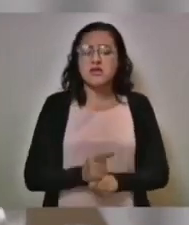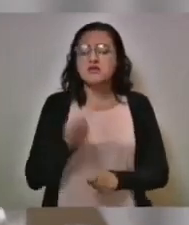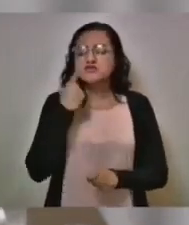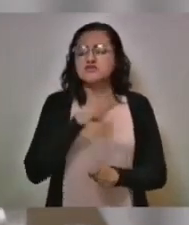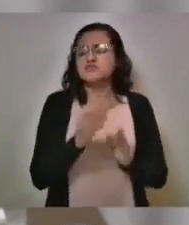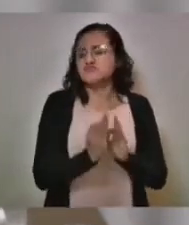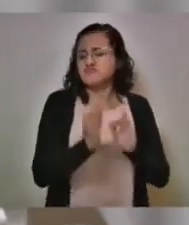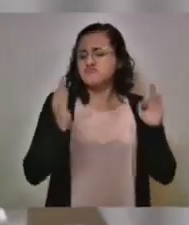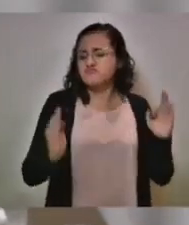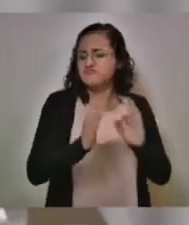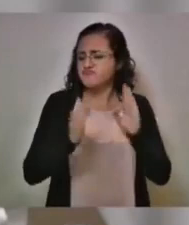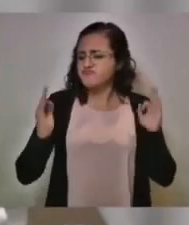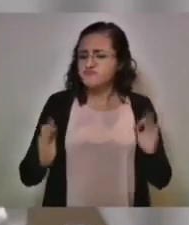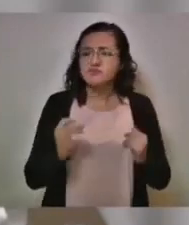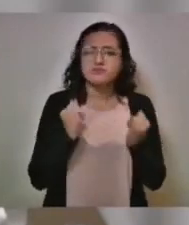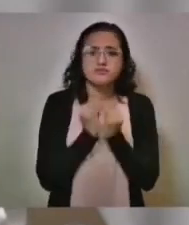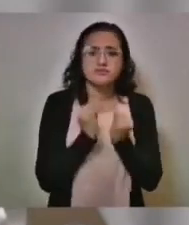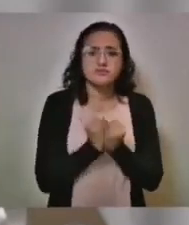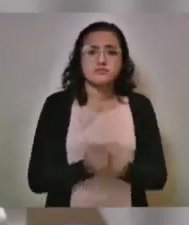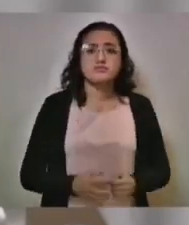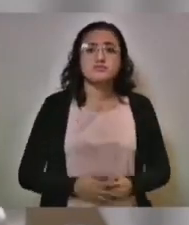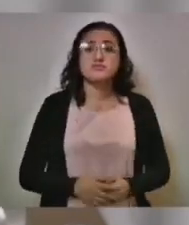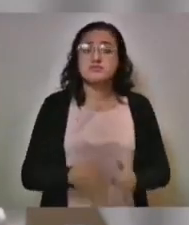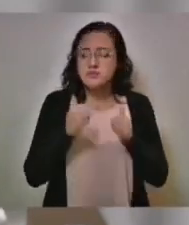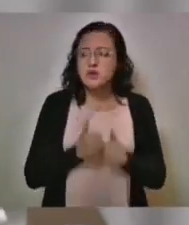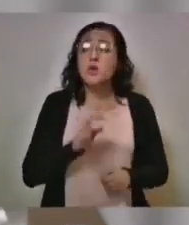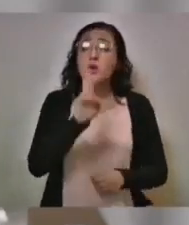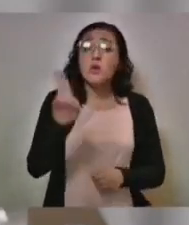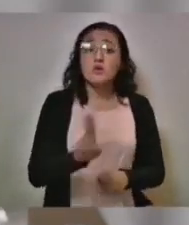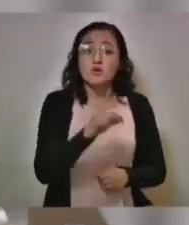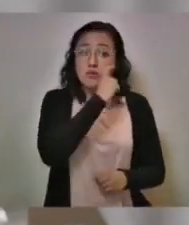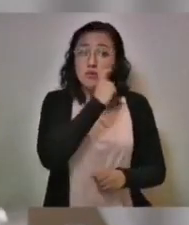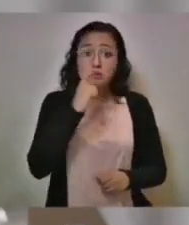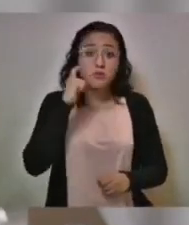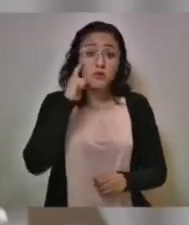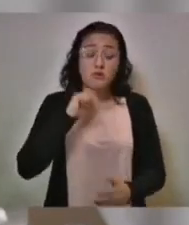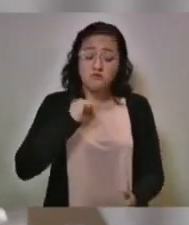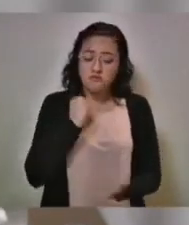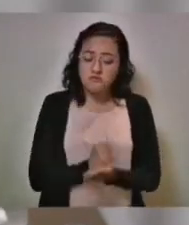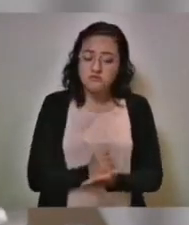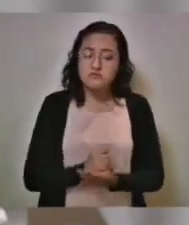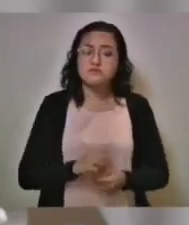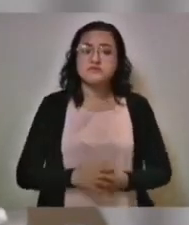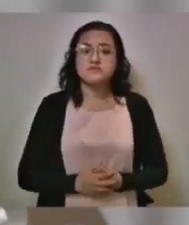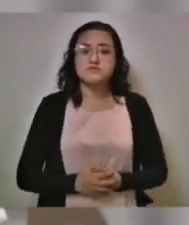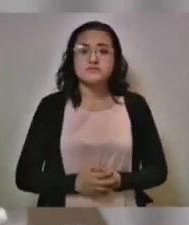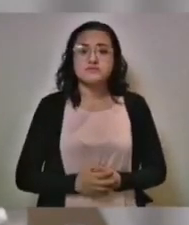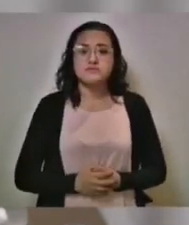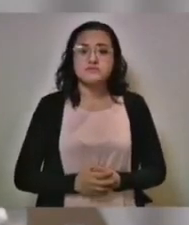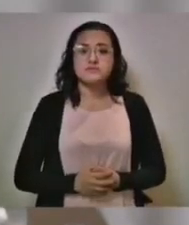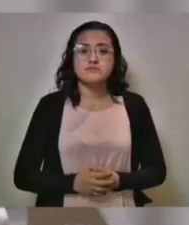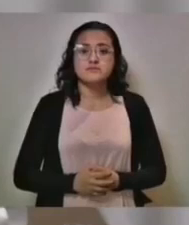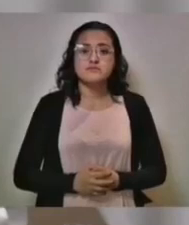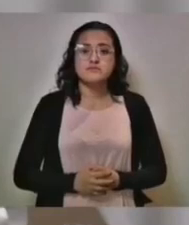sobre sana distancia. Se queda el uso de cubrebocas.